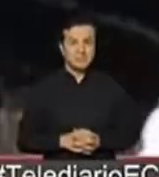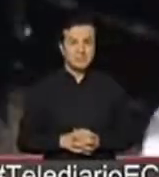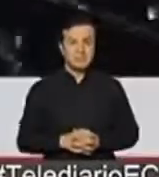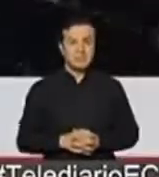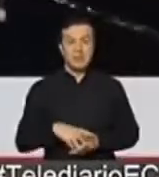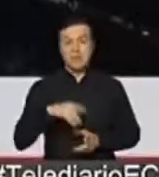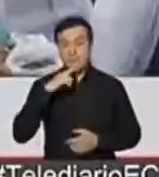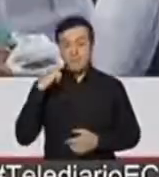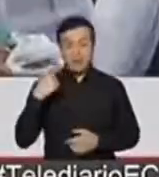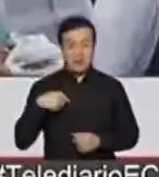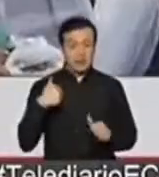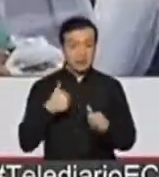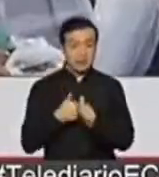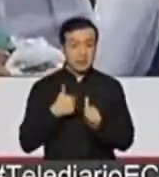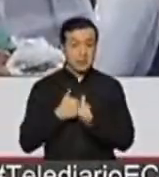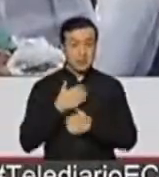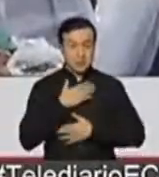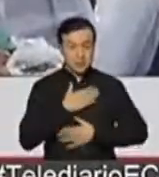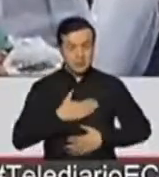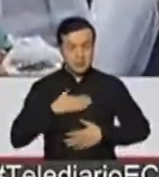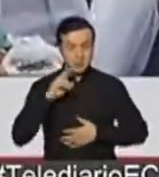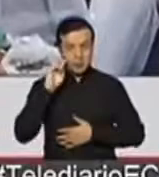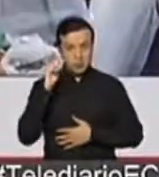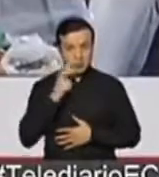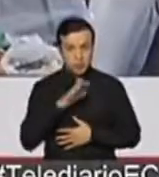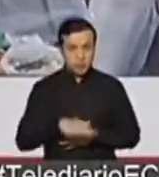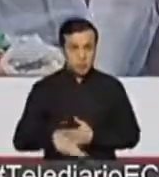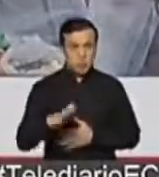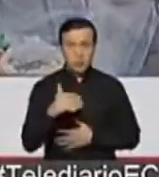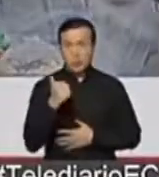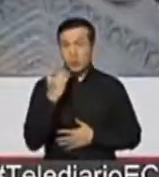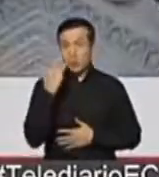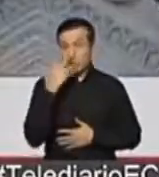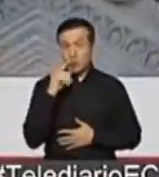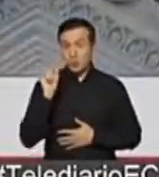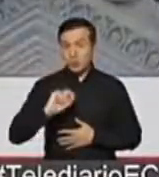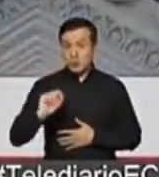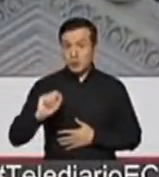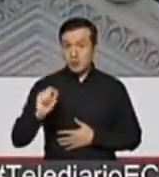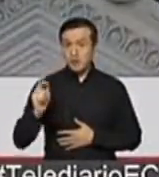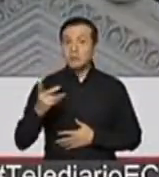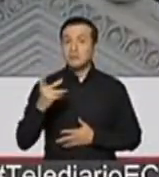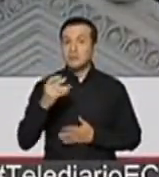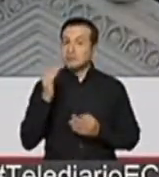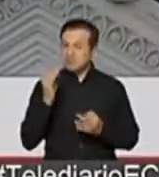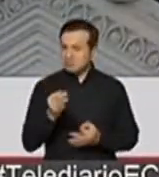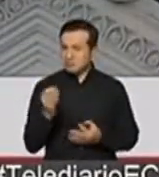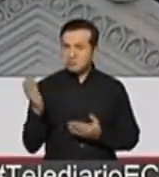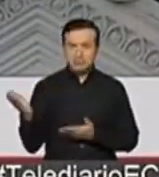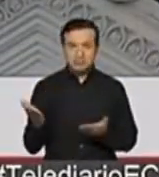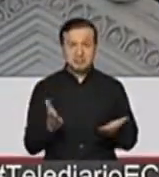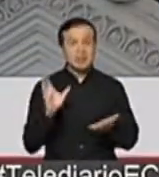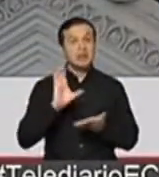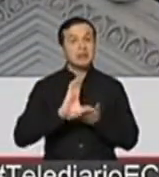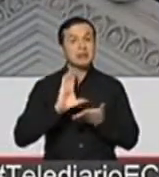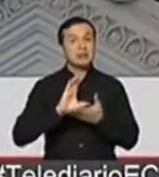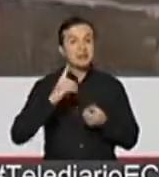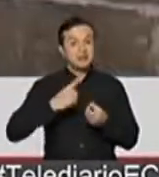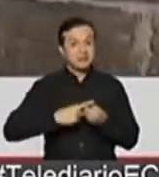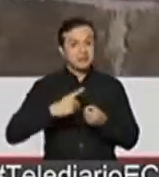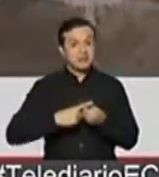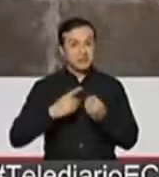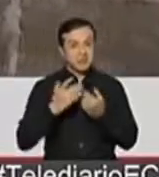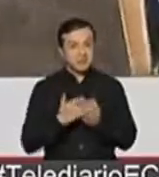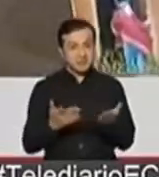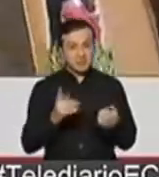En el feriado que se avecina, disfrutar de atractivos turísticos buenos, bonitos y baratos es ya posible en el centro histórico de Quito.